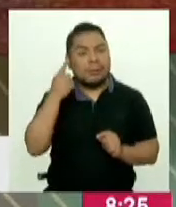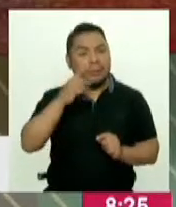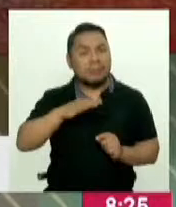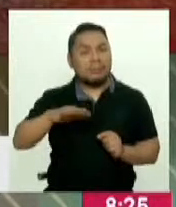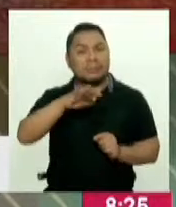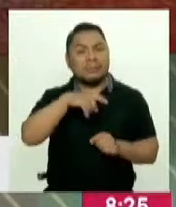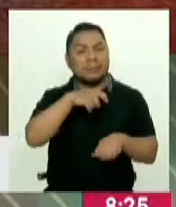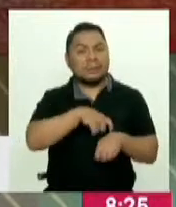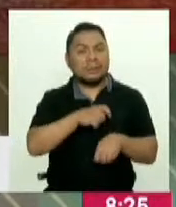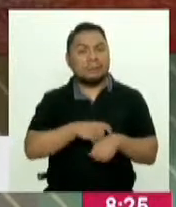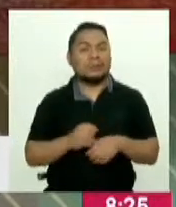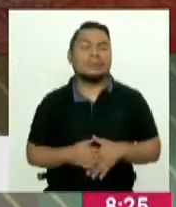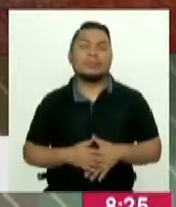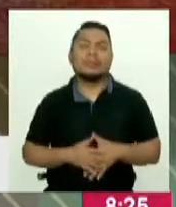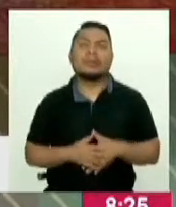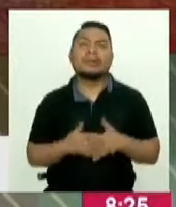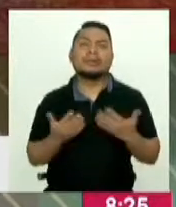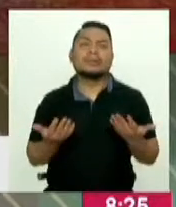y vamos a tener